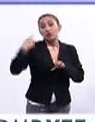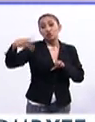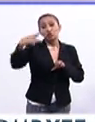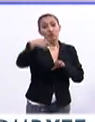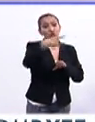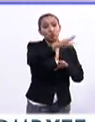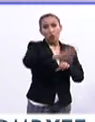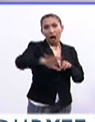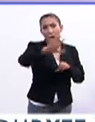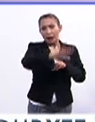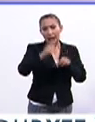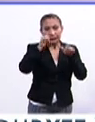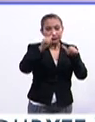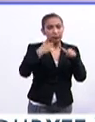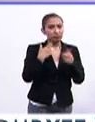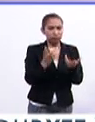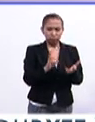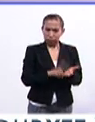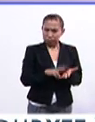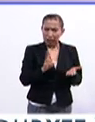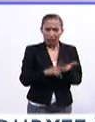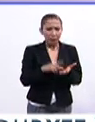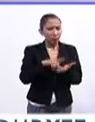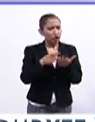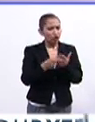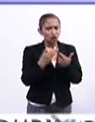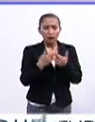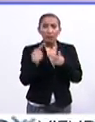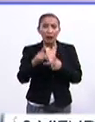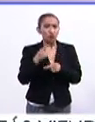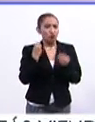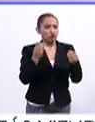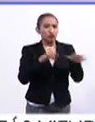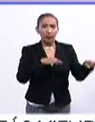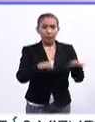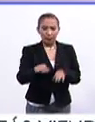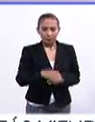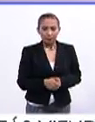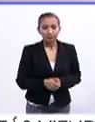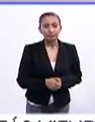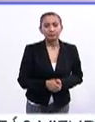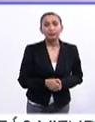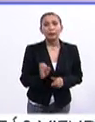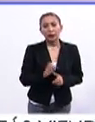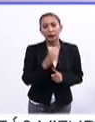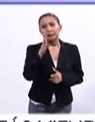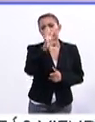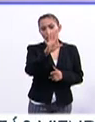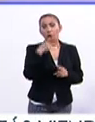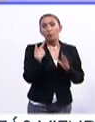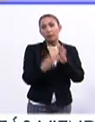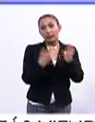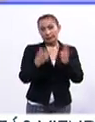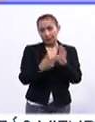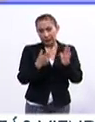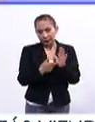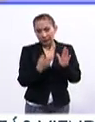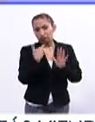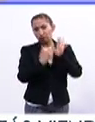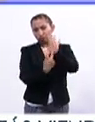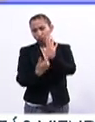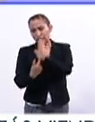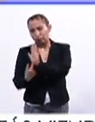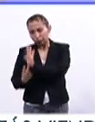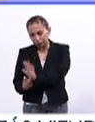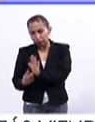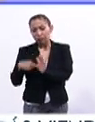especialista en su área es muy rico el proyecto pero también es muy demandante entonces si tenemos cinco funciones son las que